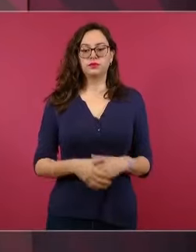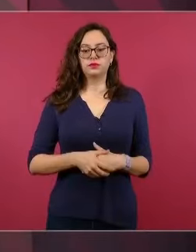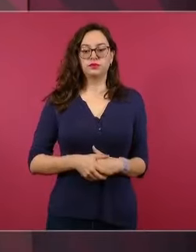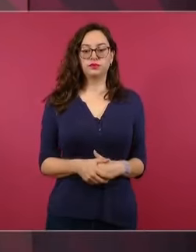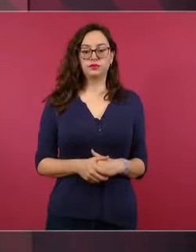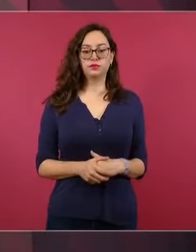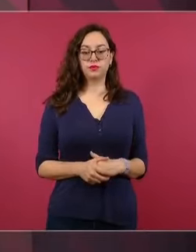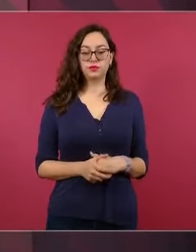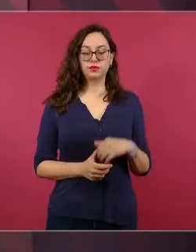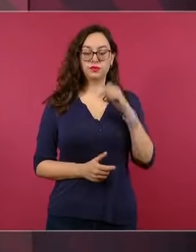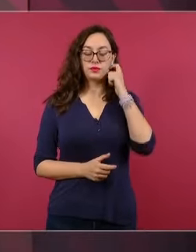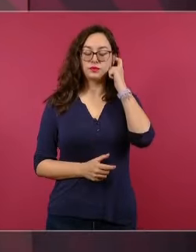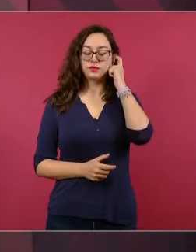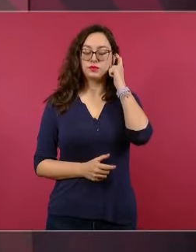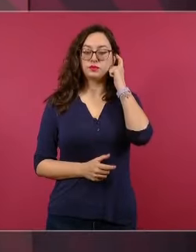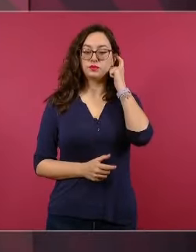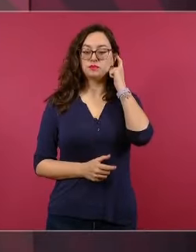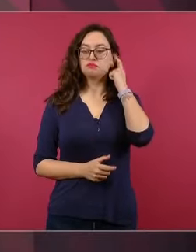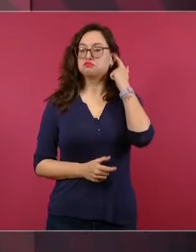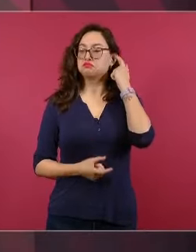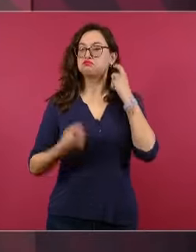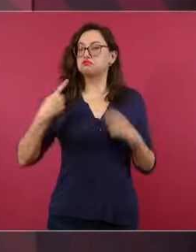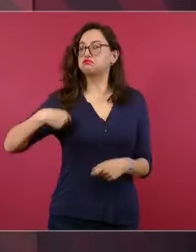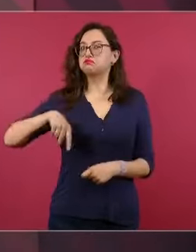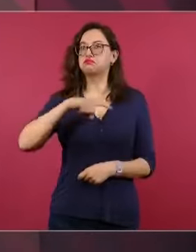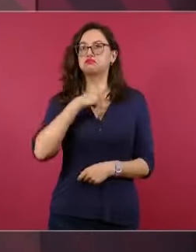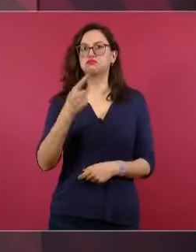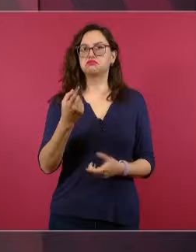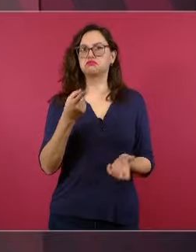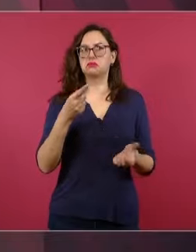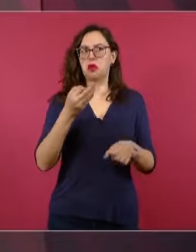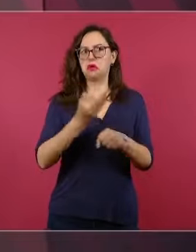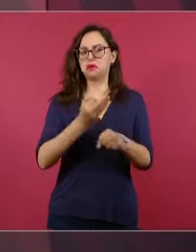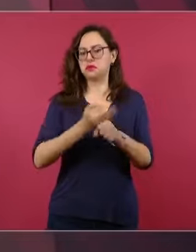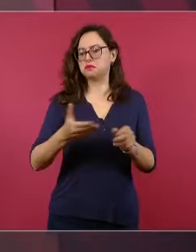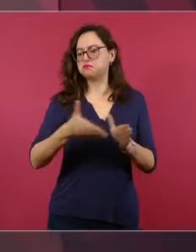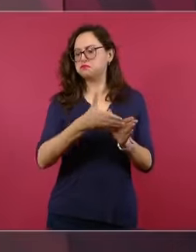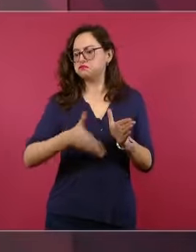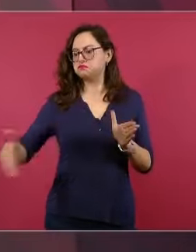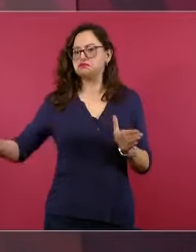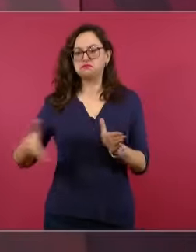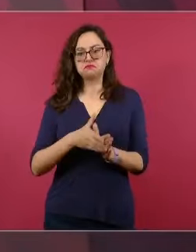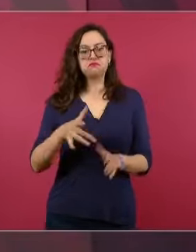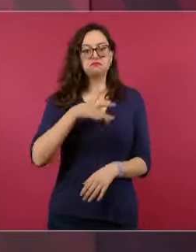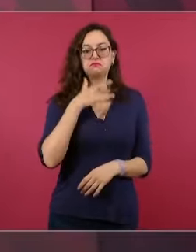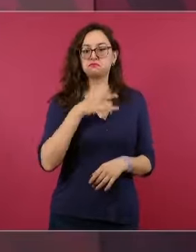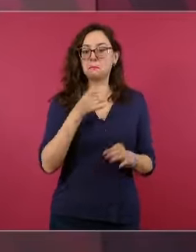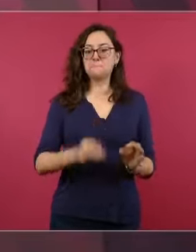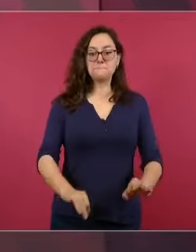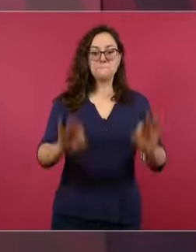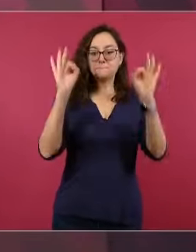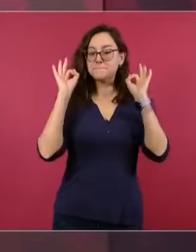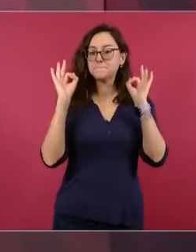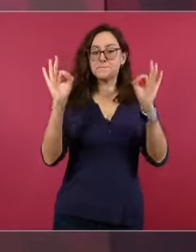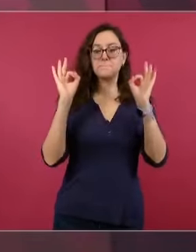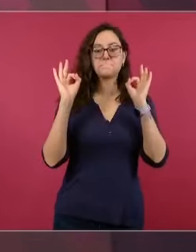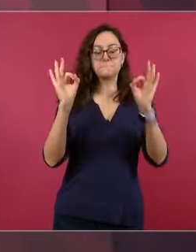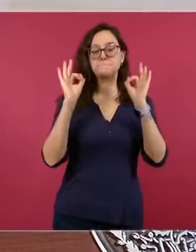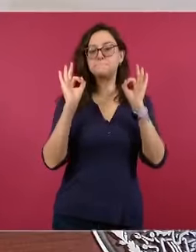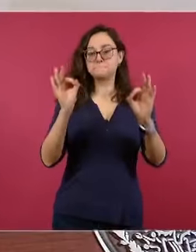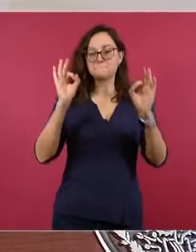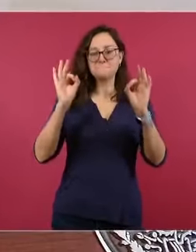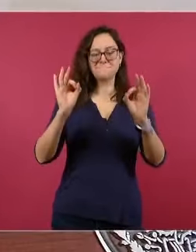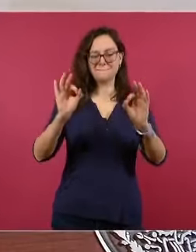15 días menos de la elección presidencial y ayer